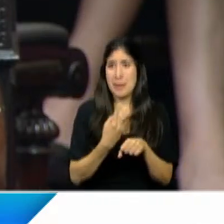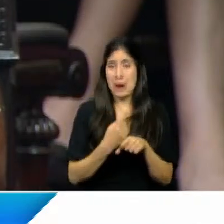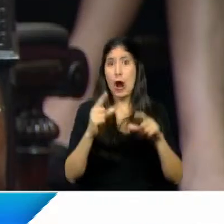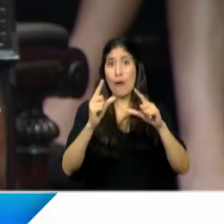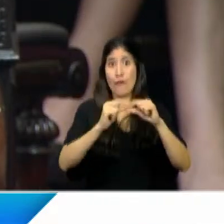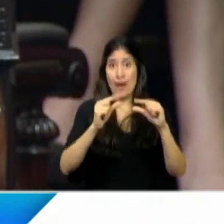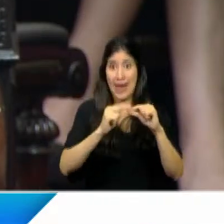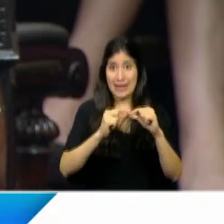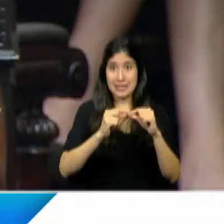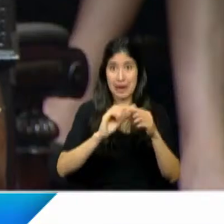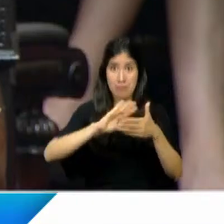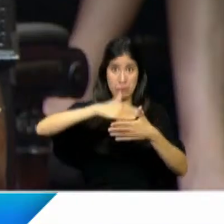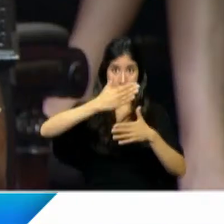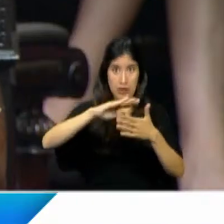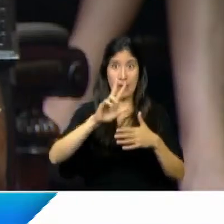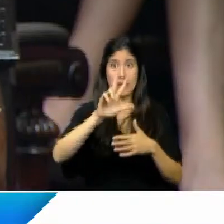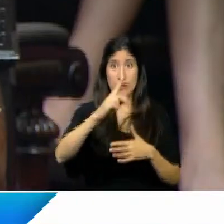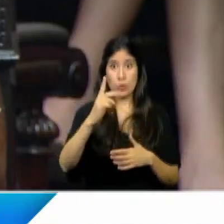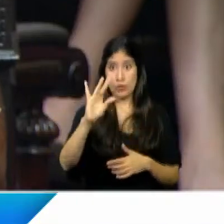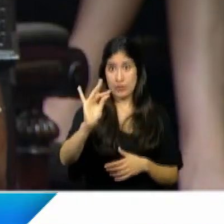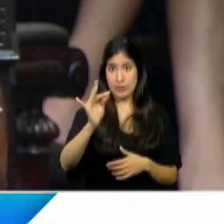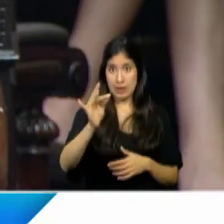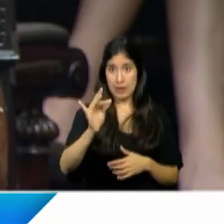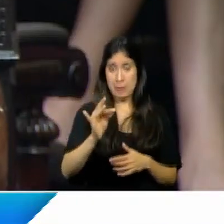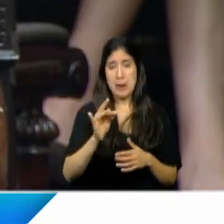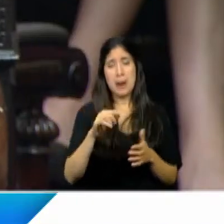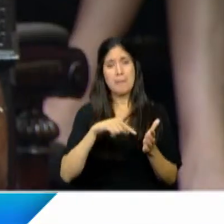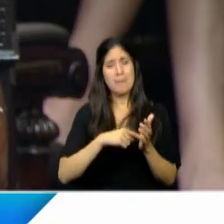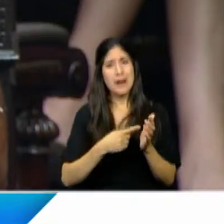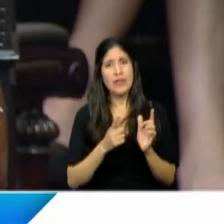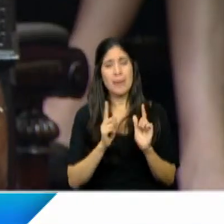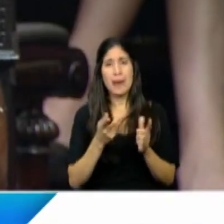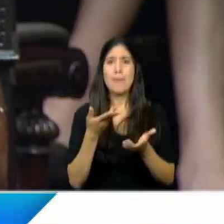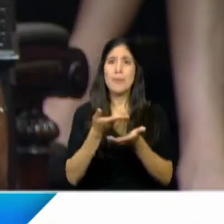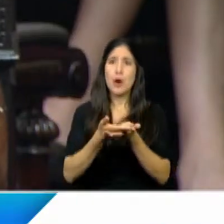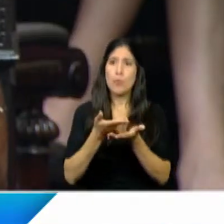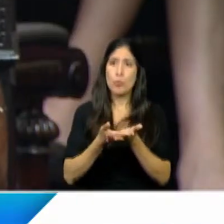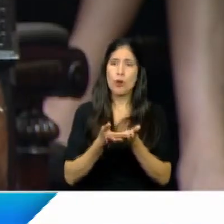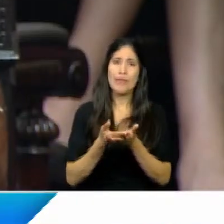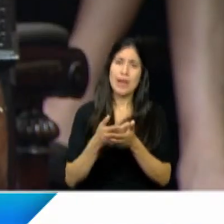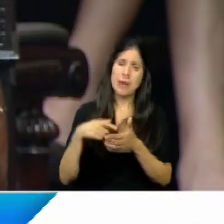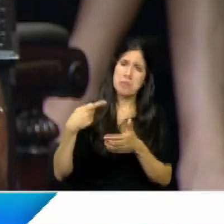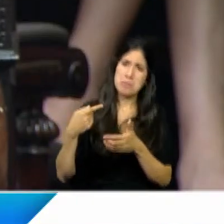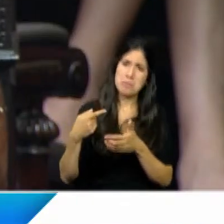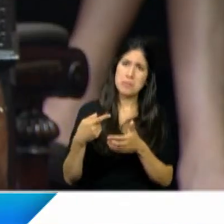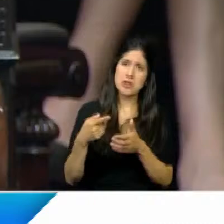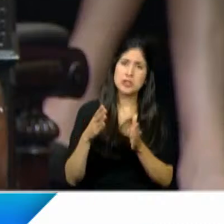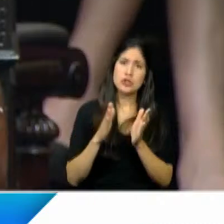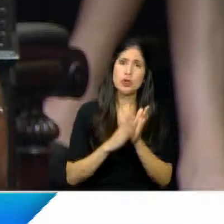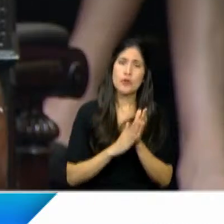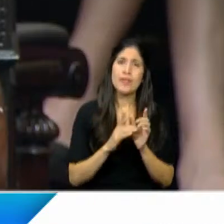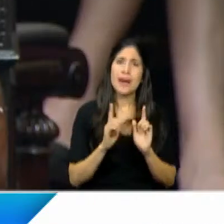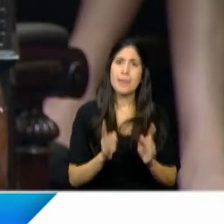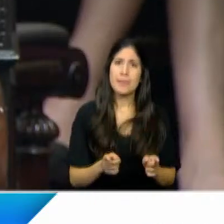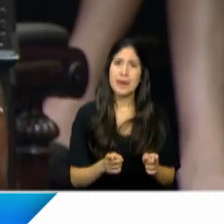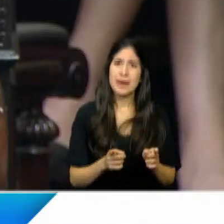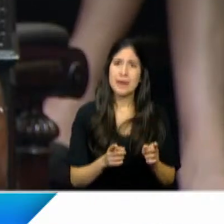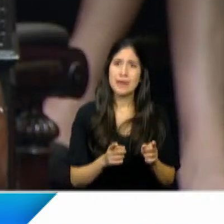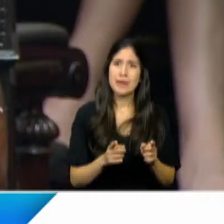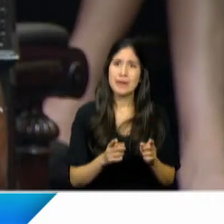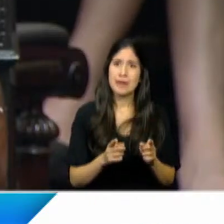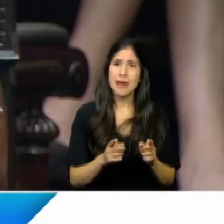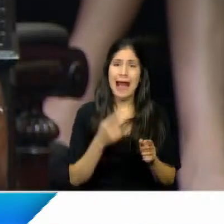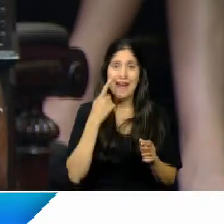fecha calendario, 31 de diciembre, pero nos pareció razonable la propuesta que nos formularon de fijarlo en relación al